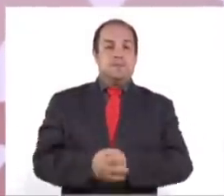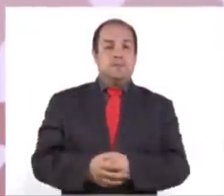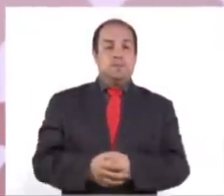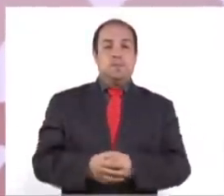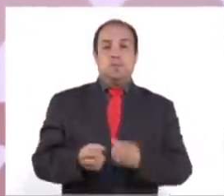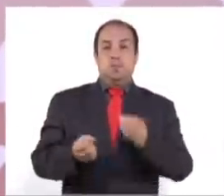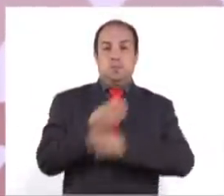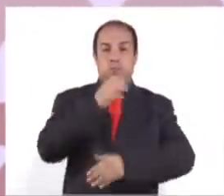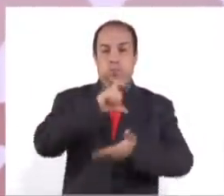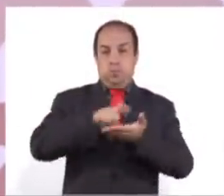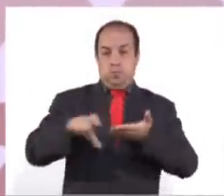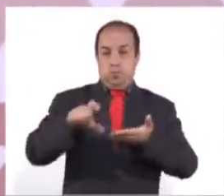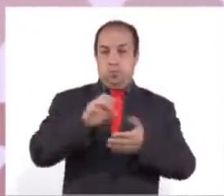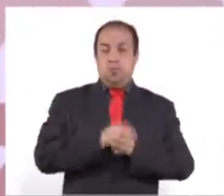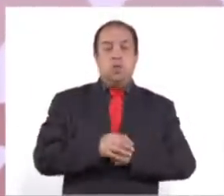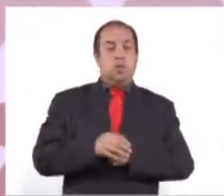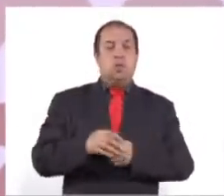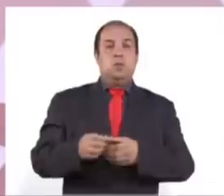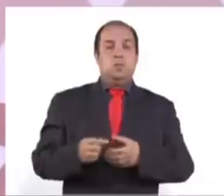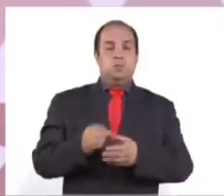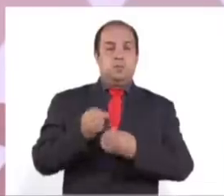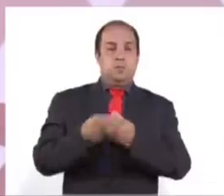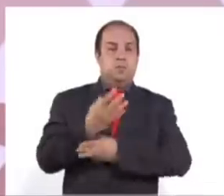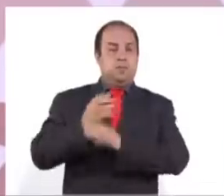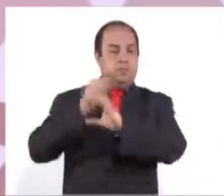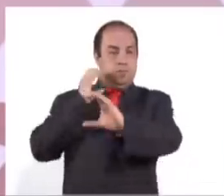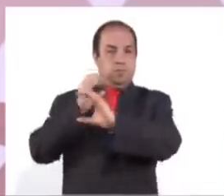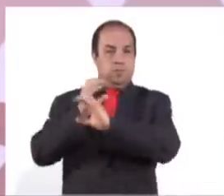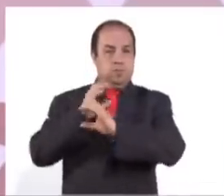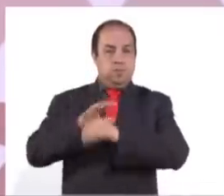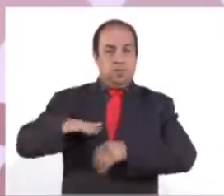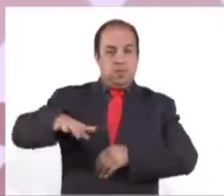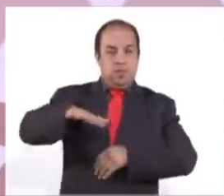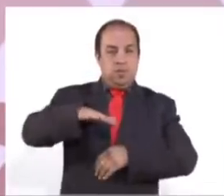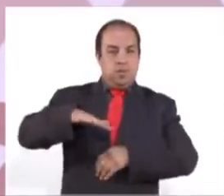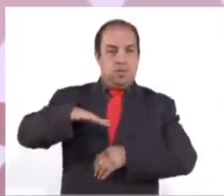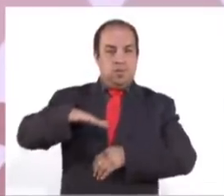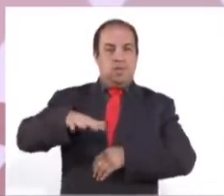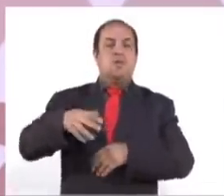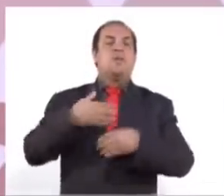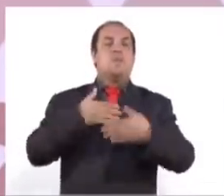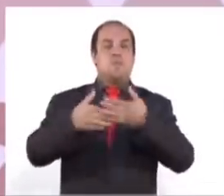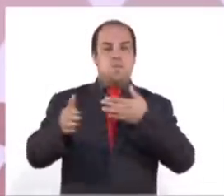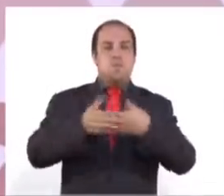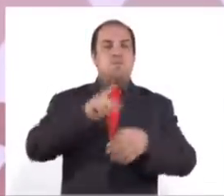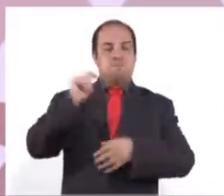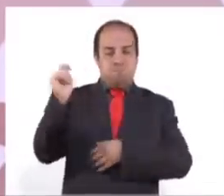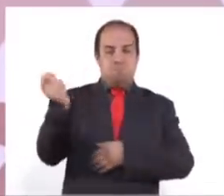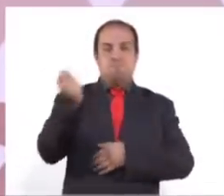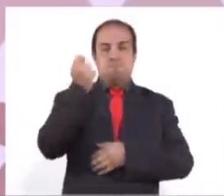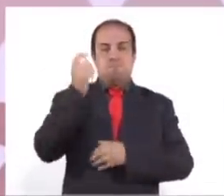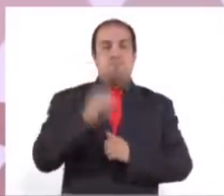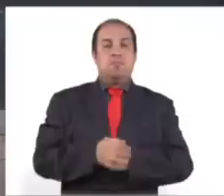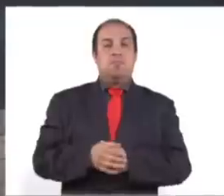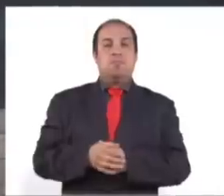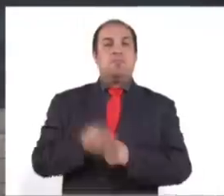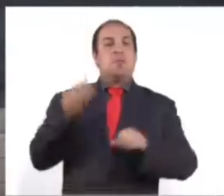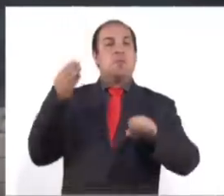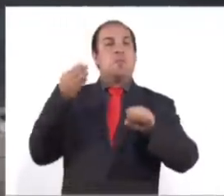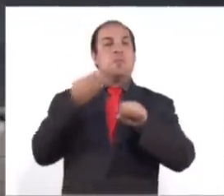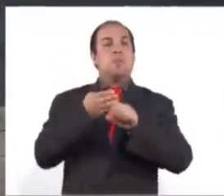estas nuevas unidades que son realmente una innovación tecnológica que va a